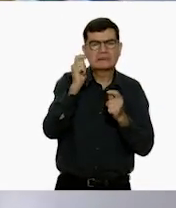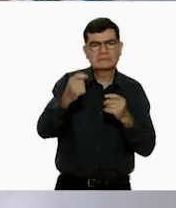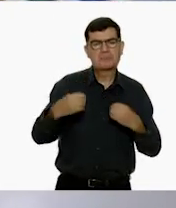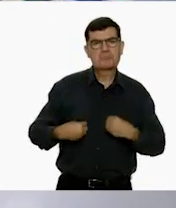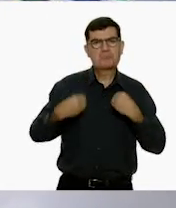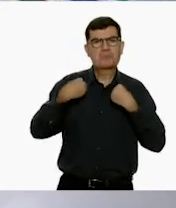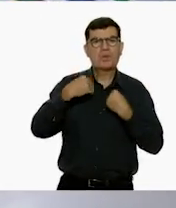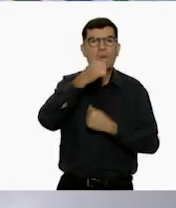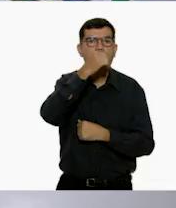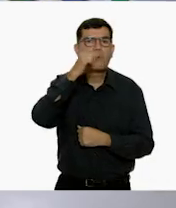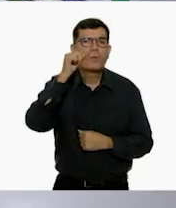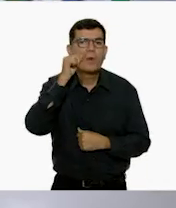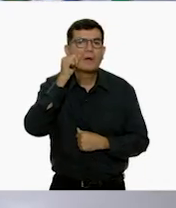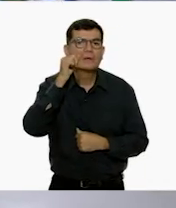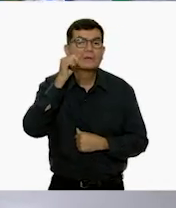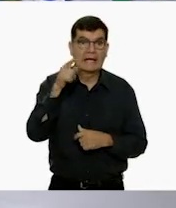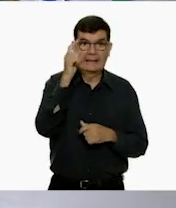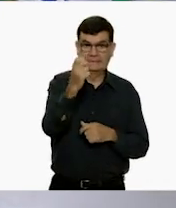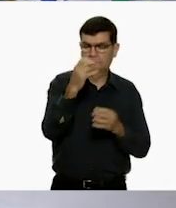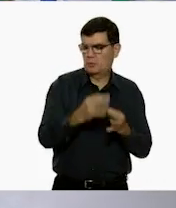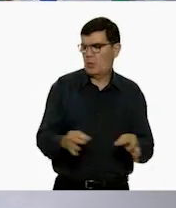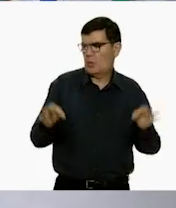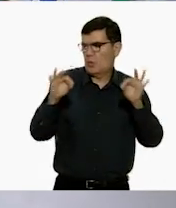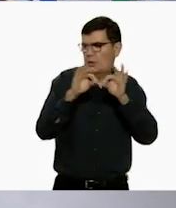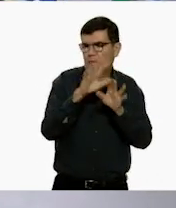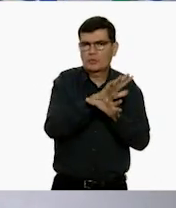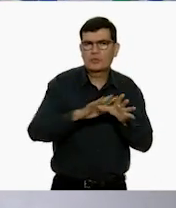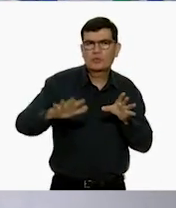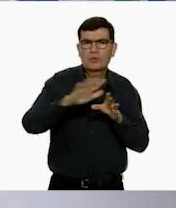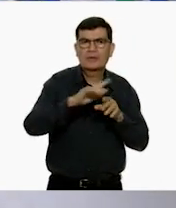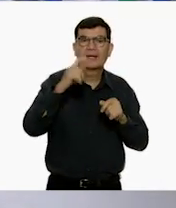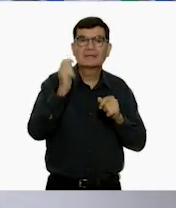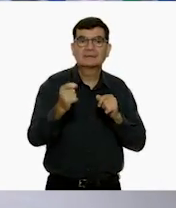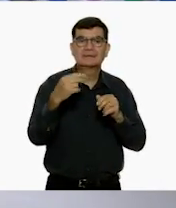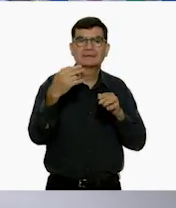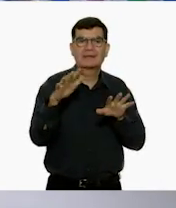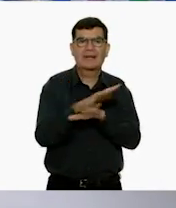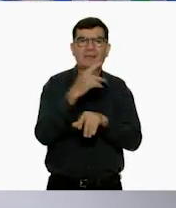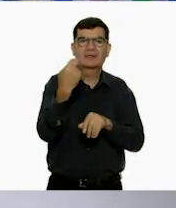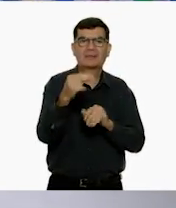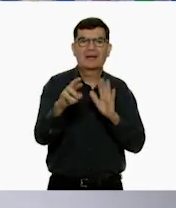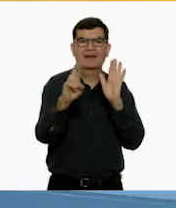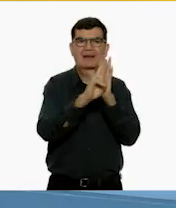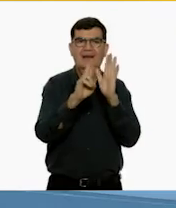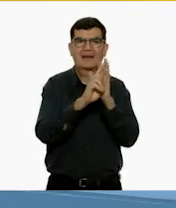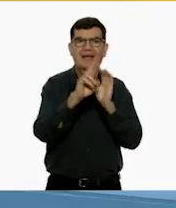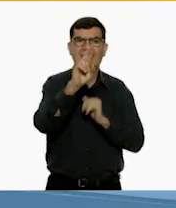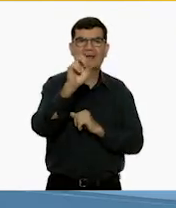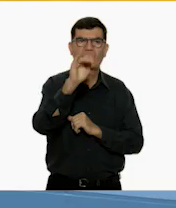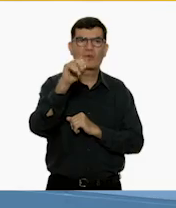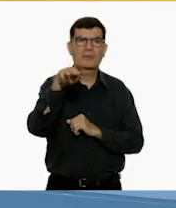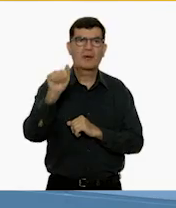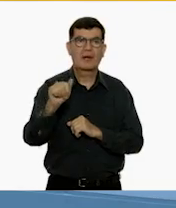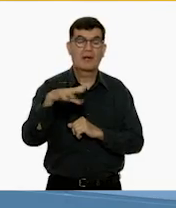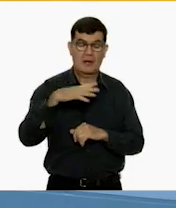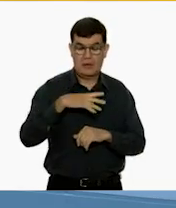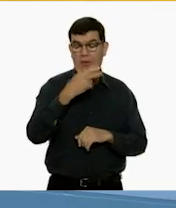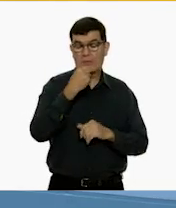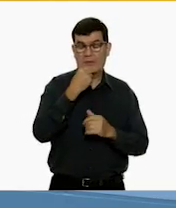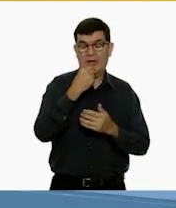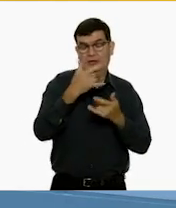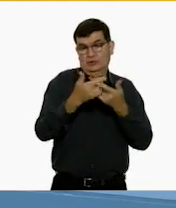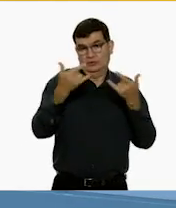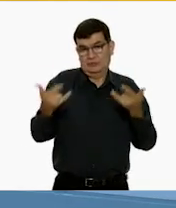Juárez, uno de los personajes más importantes del periodo conocido como la Reforma. De la mano del historiador Enrique Flores